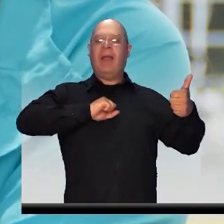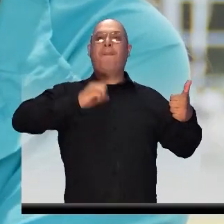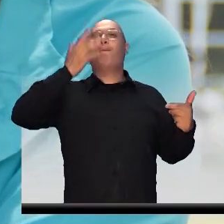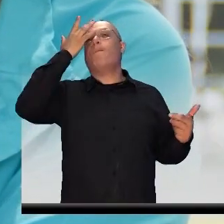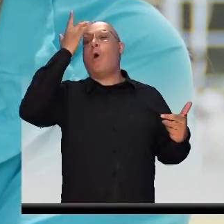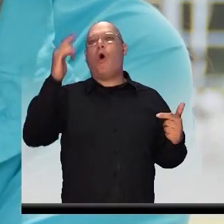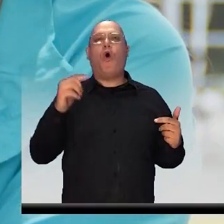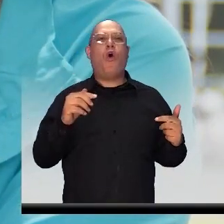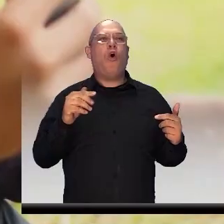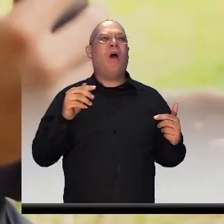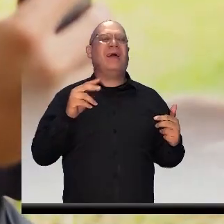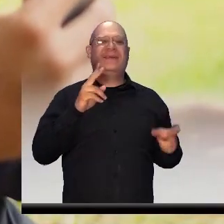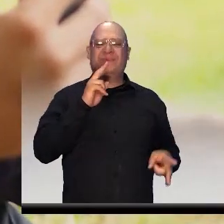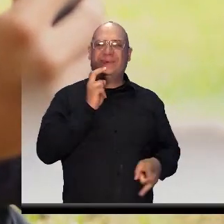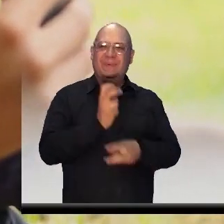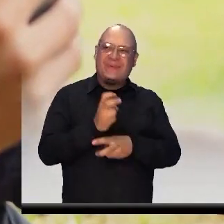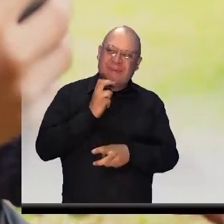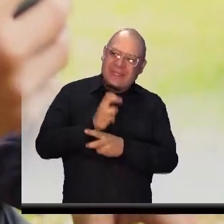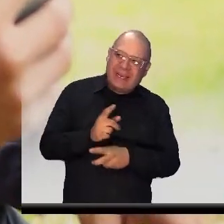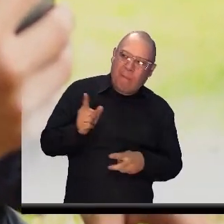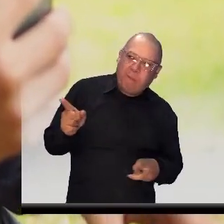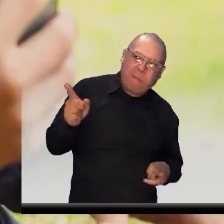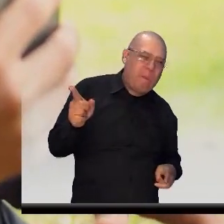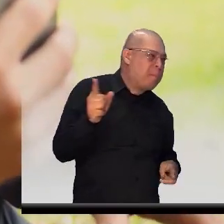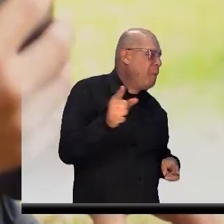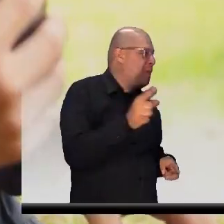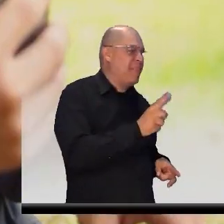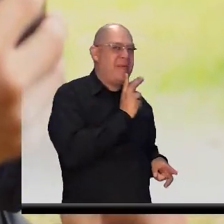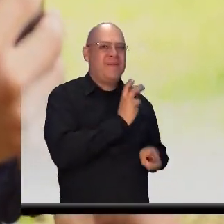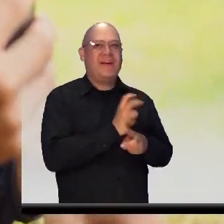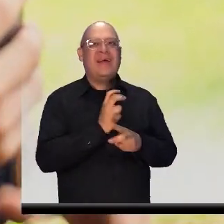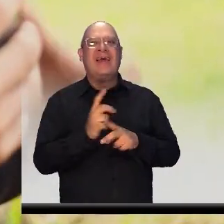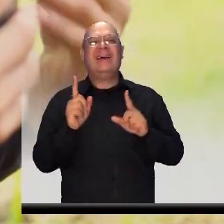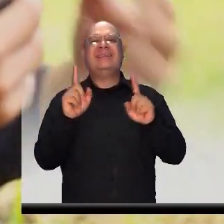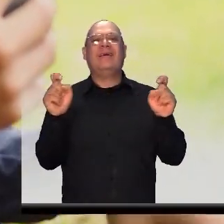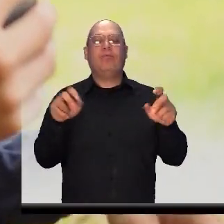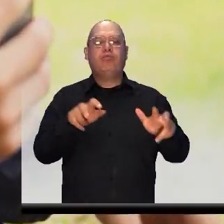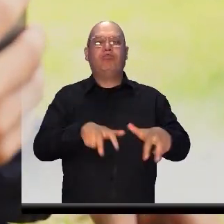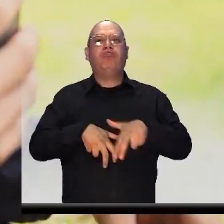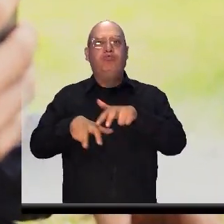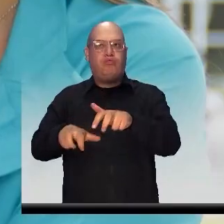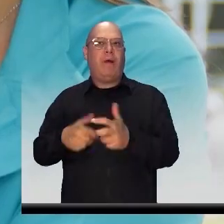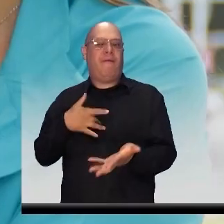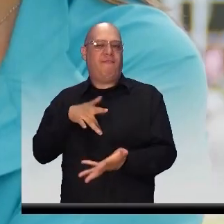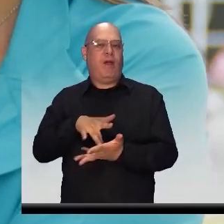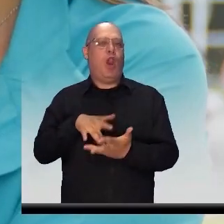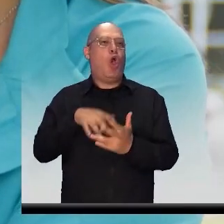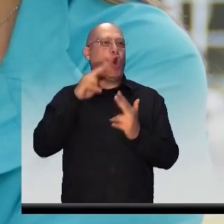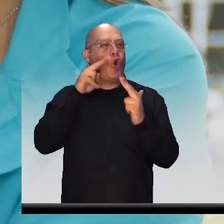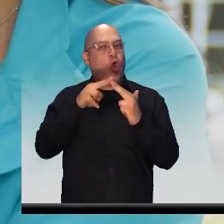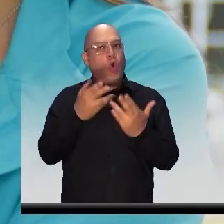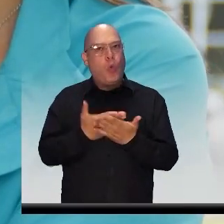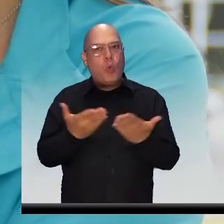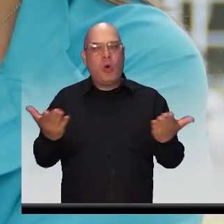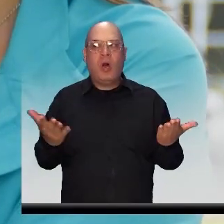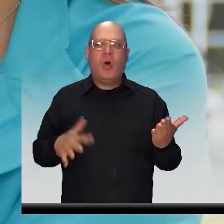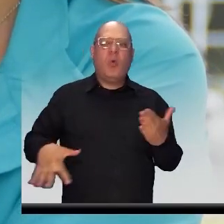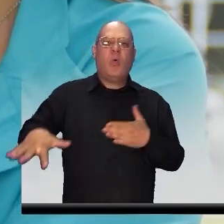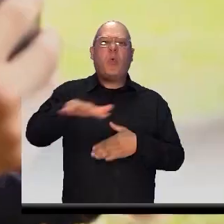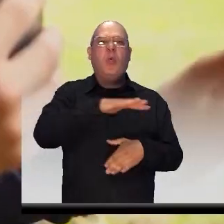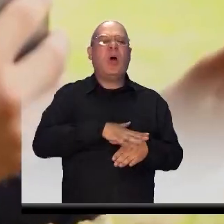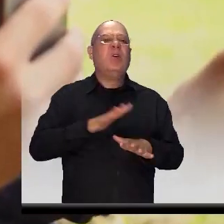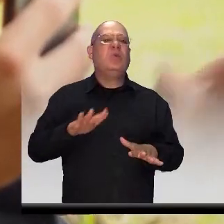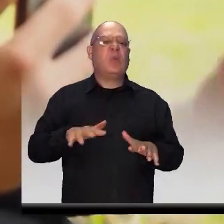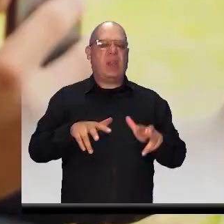de dificultades que se están presentando justamente con el tema del agro. Entonces vinimos a conocer un poquito, ver cómo es todo el tema de la agricultura